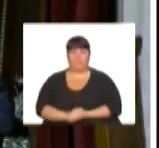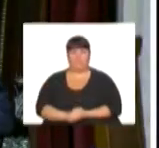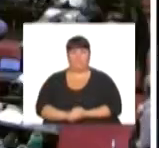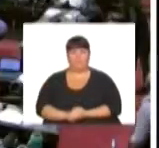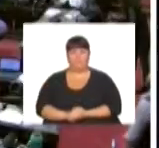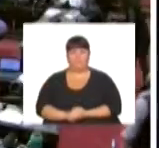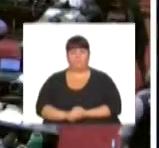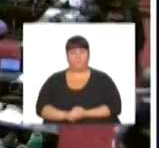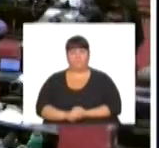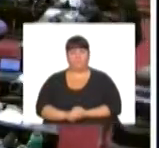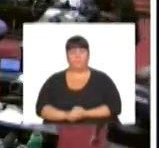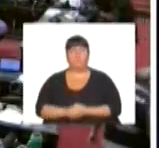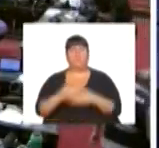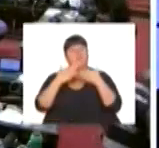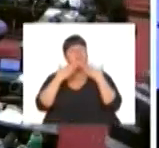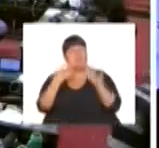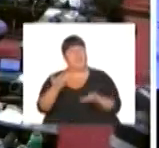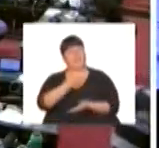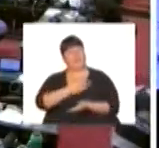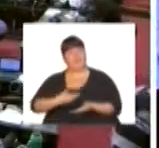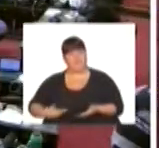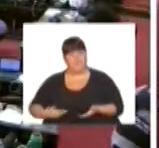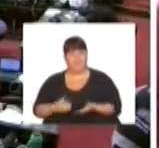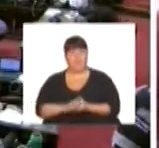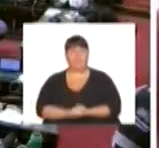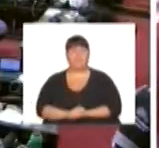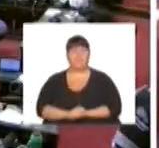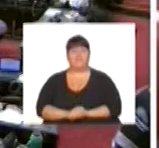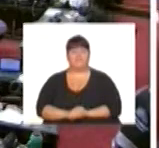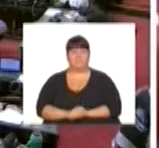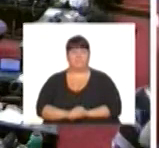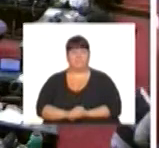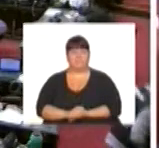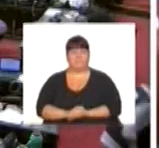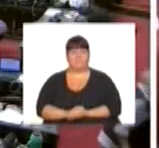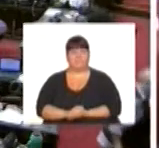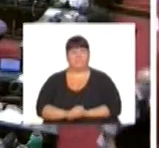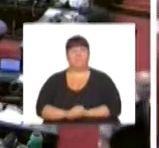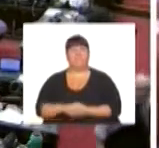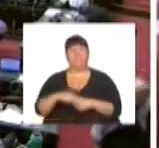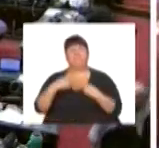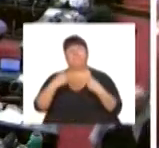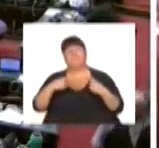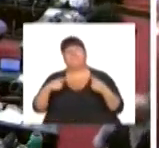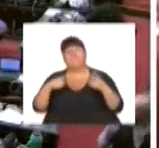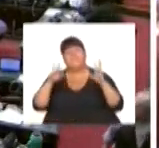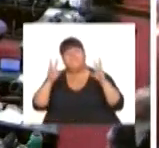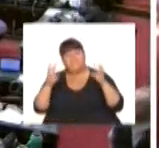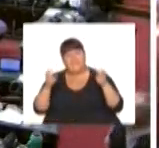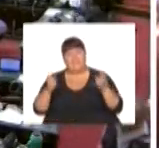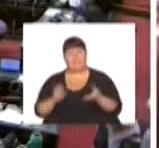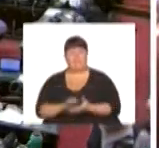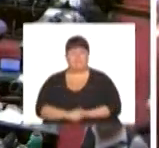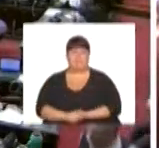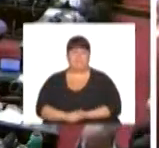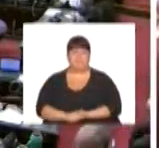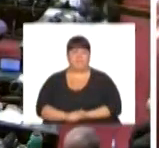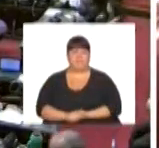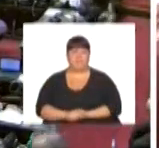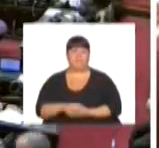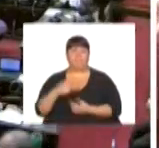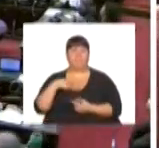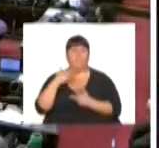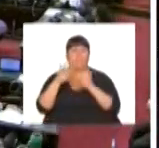directamente asociarse a la suerte, al destino del gobierno y dejar irresponsablemente el espacio del opositor a la